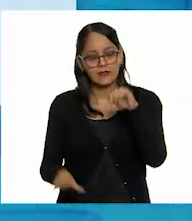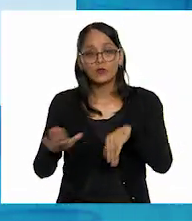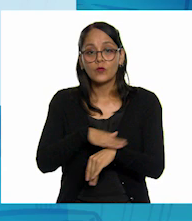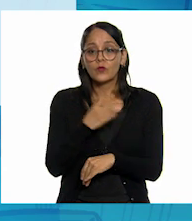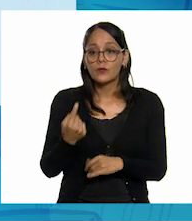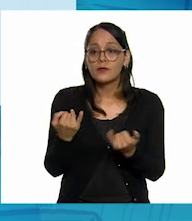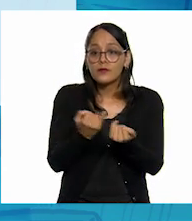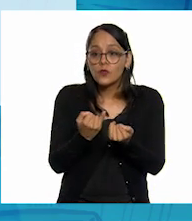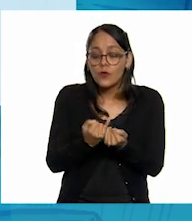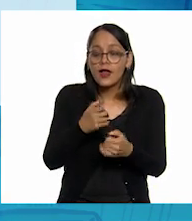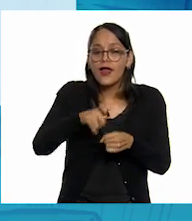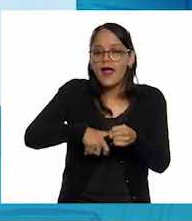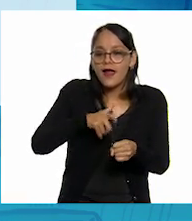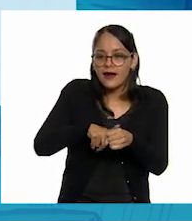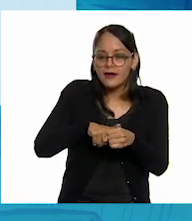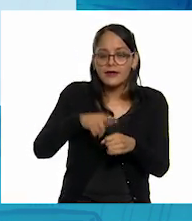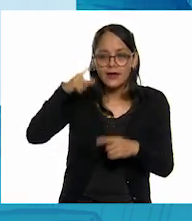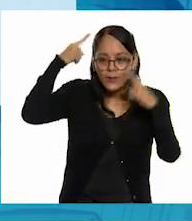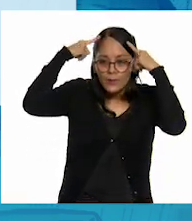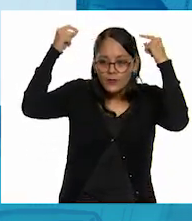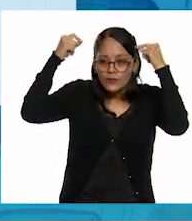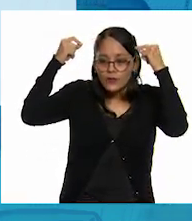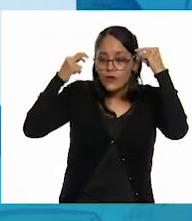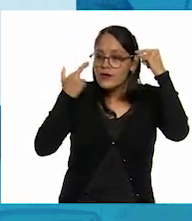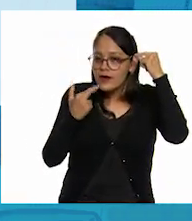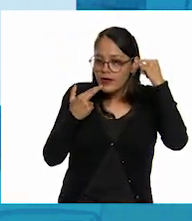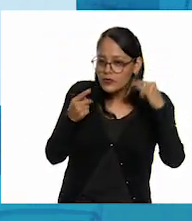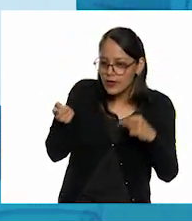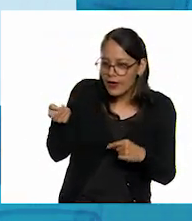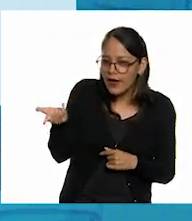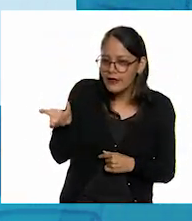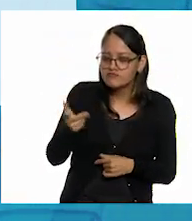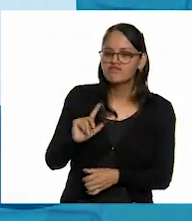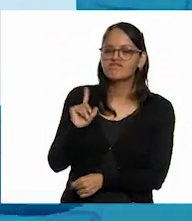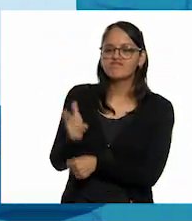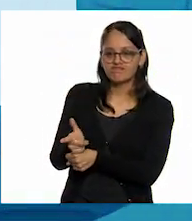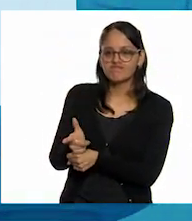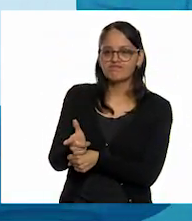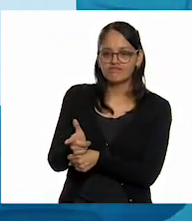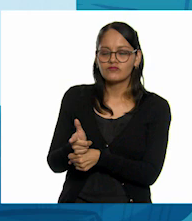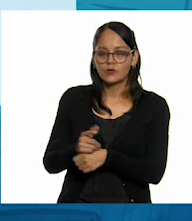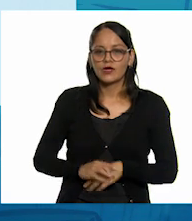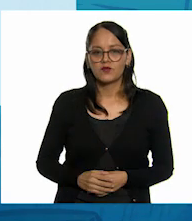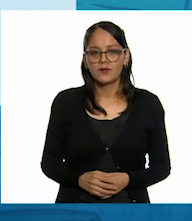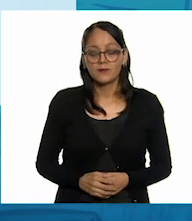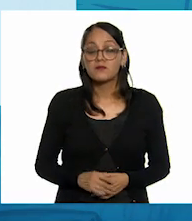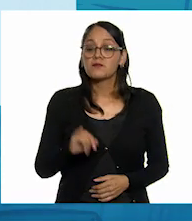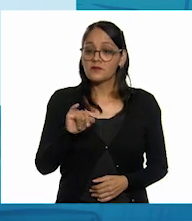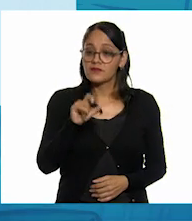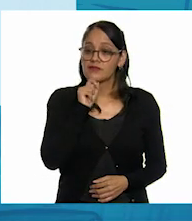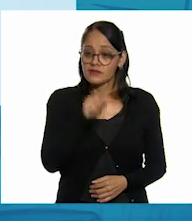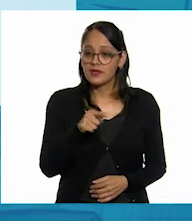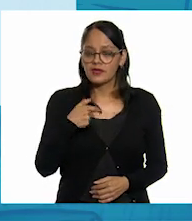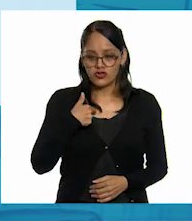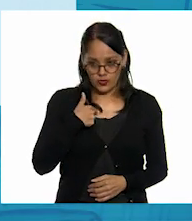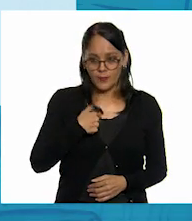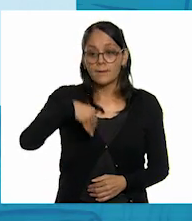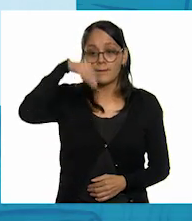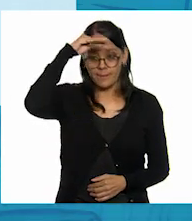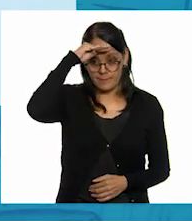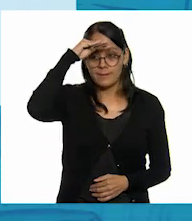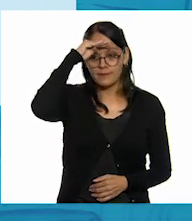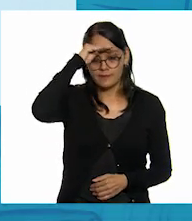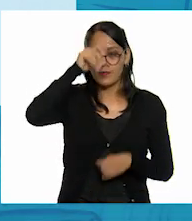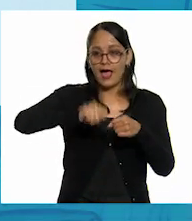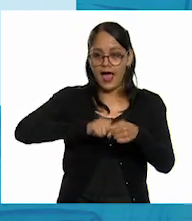lo que hacen los ratones. Muy bien observado, Raulito. A mí también me parece que el búho debe ser uno